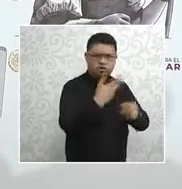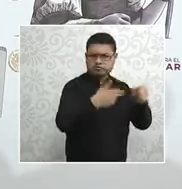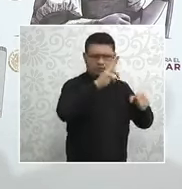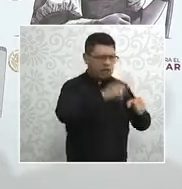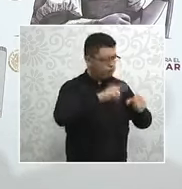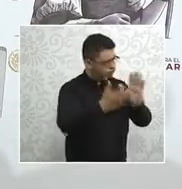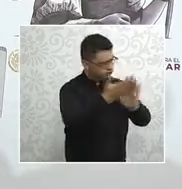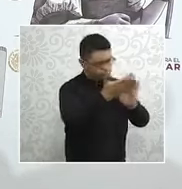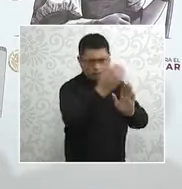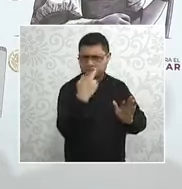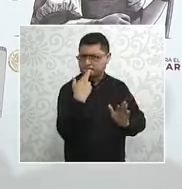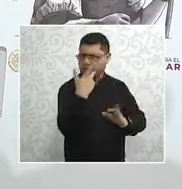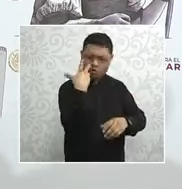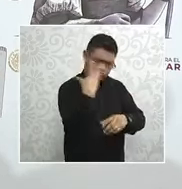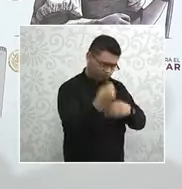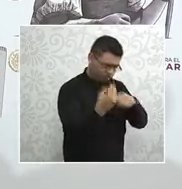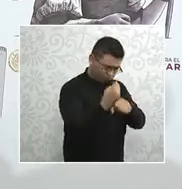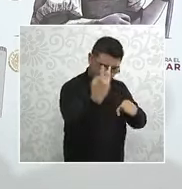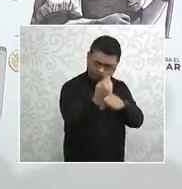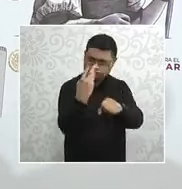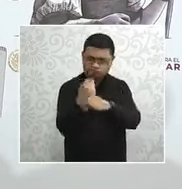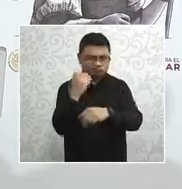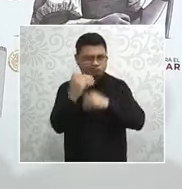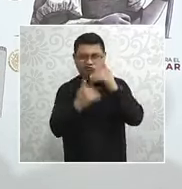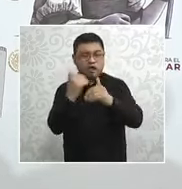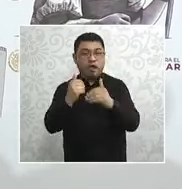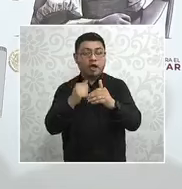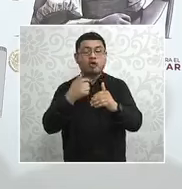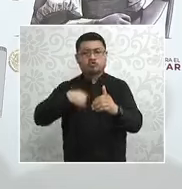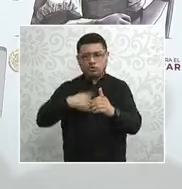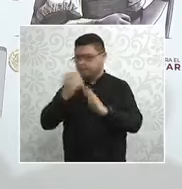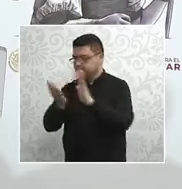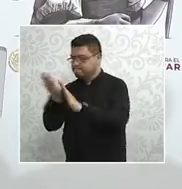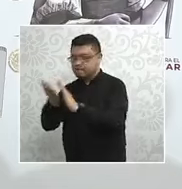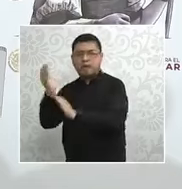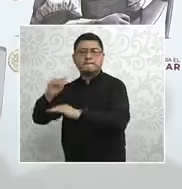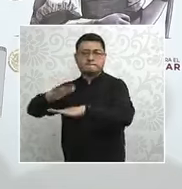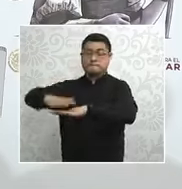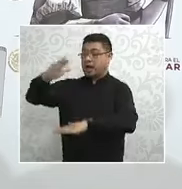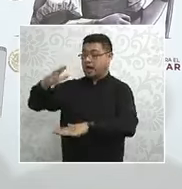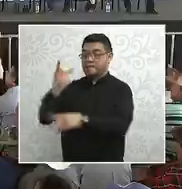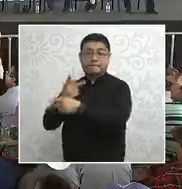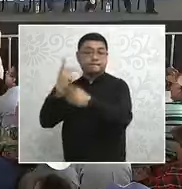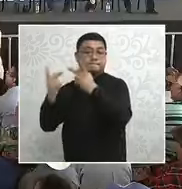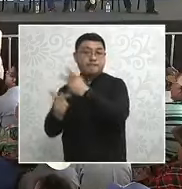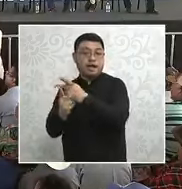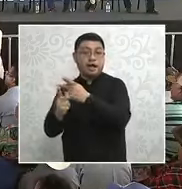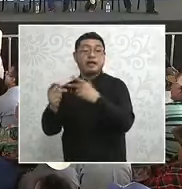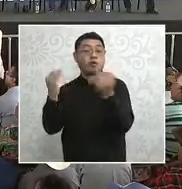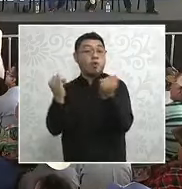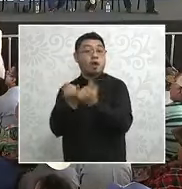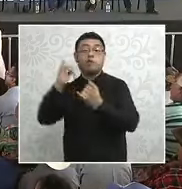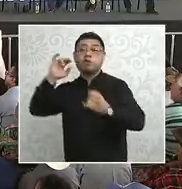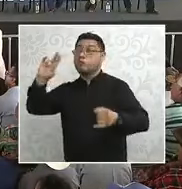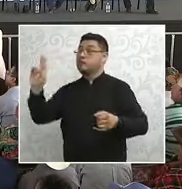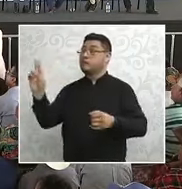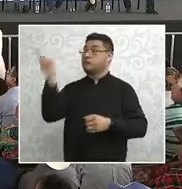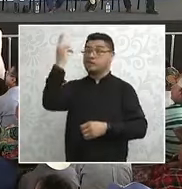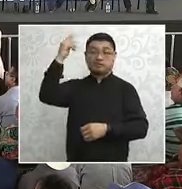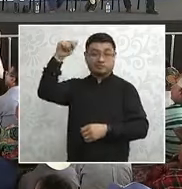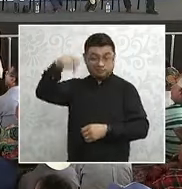más los hospitales vamos a hacer más preparatorias vamos a hacer aquí en